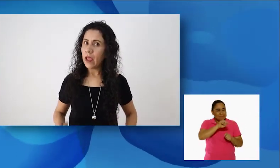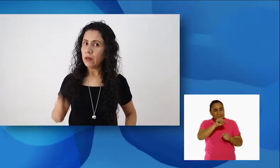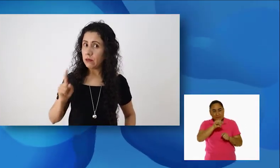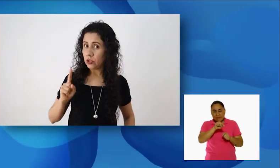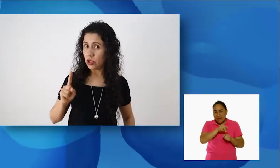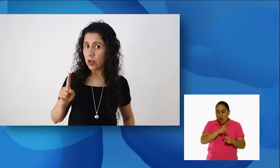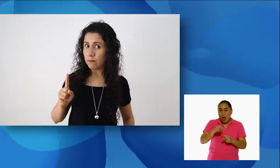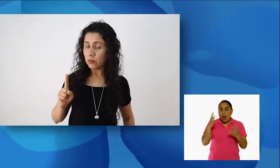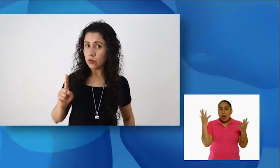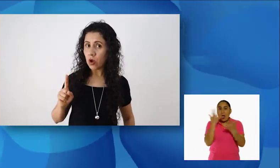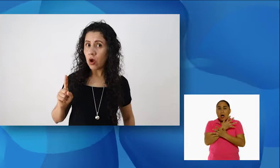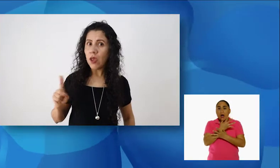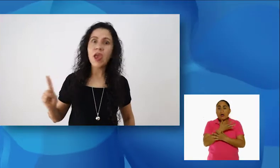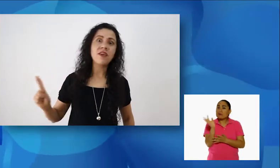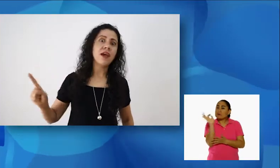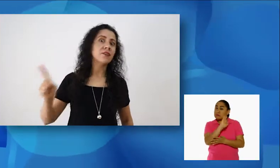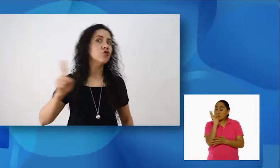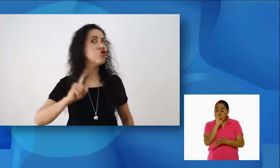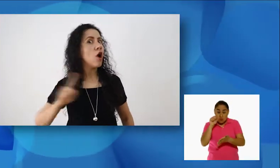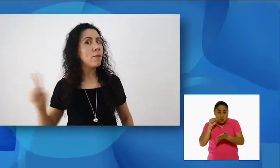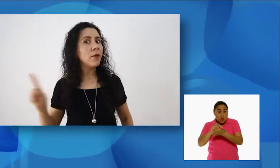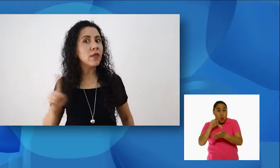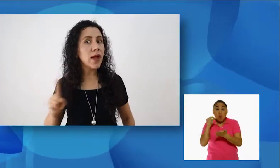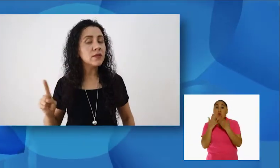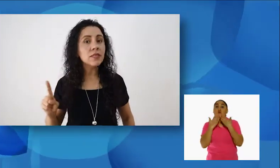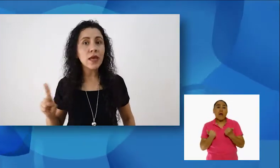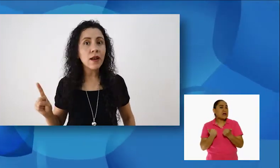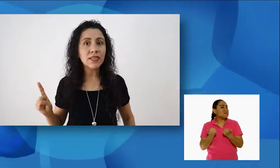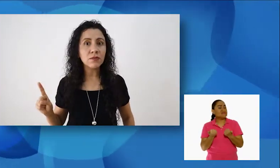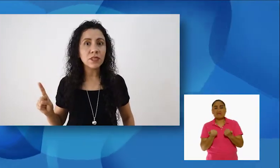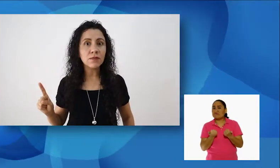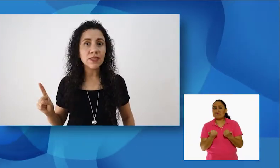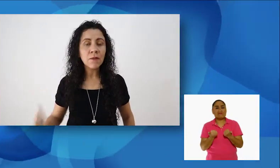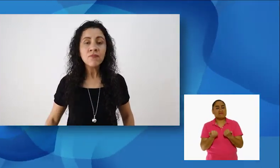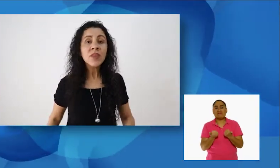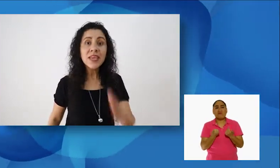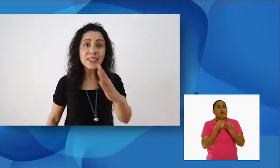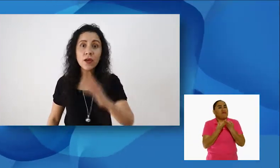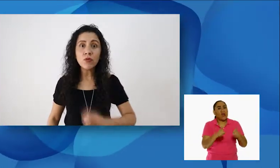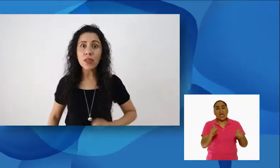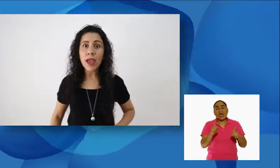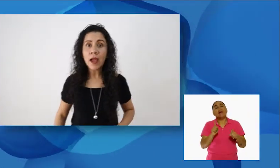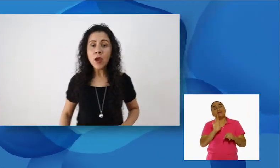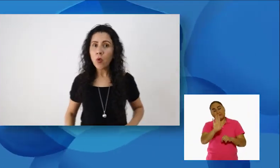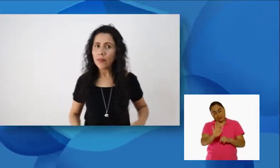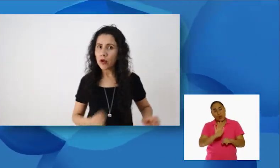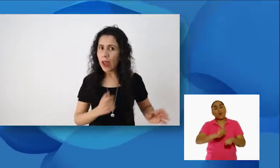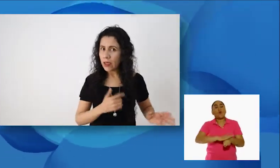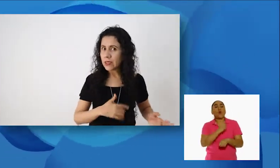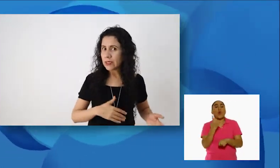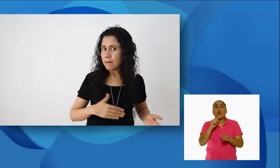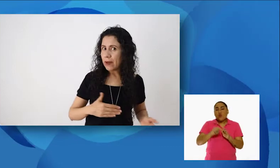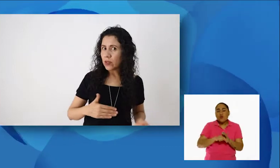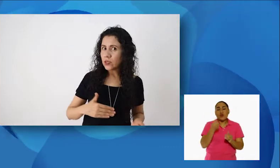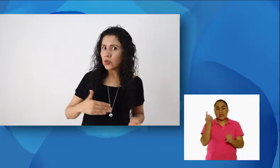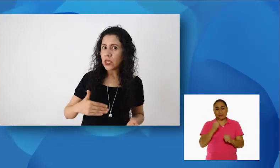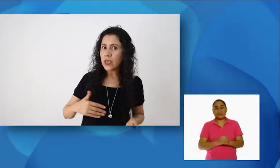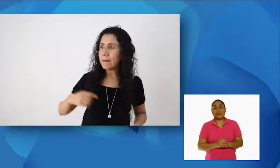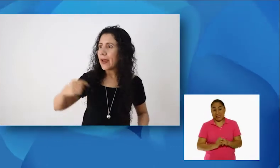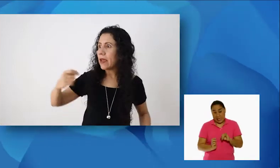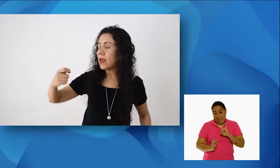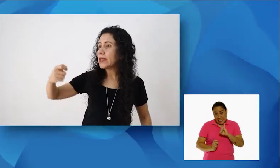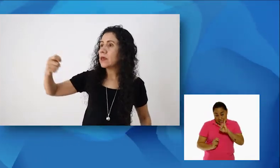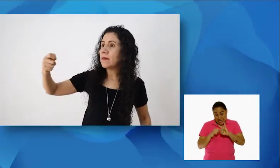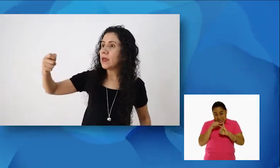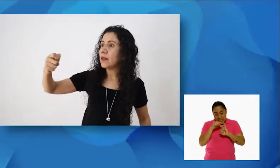que sin el punto, ellas no podían ser las mismas. Y es que un día, cuando la I se paró de su